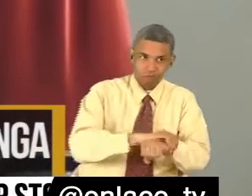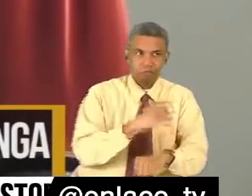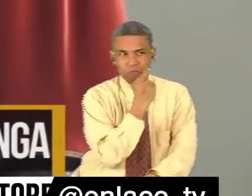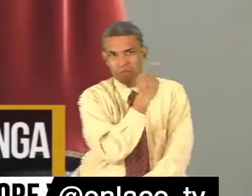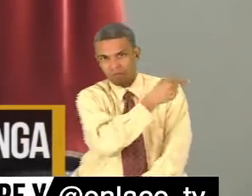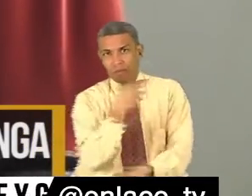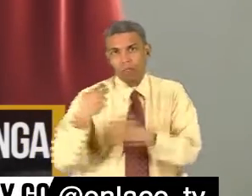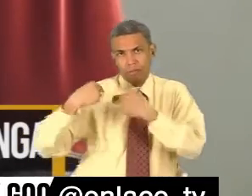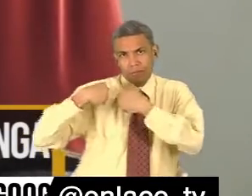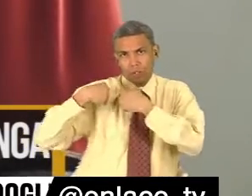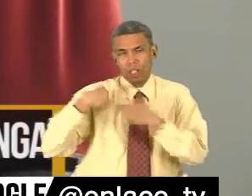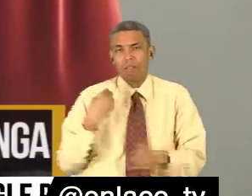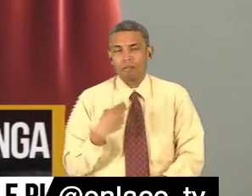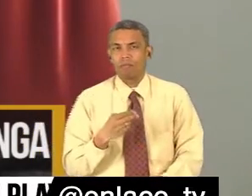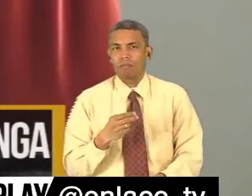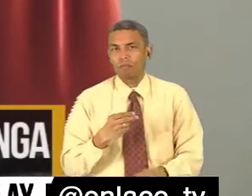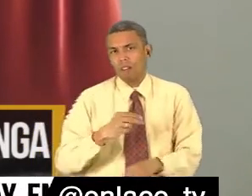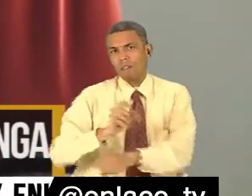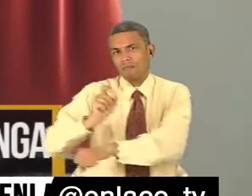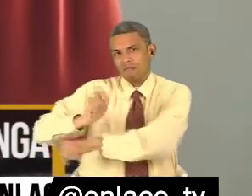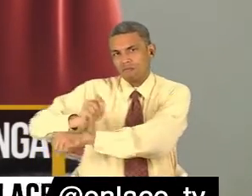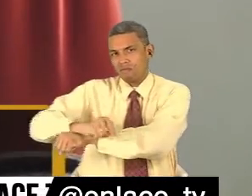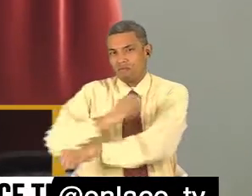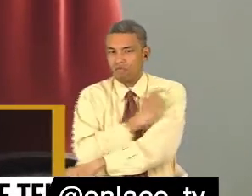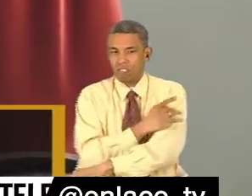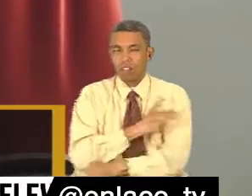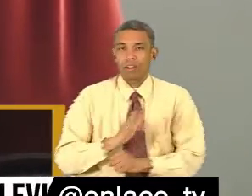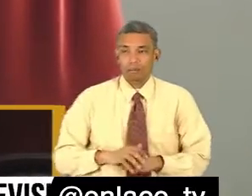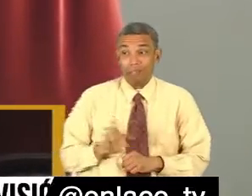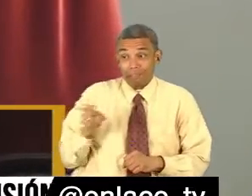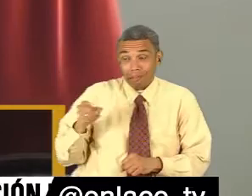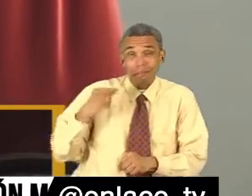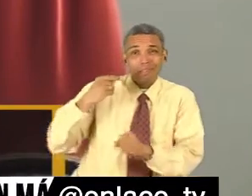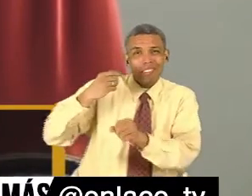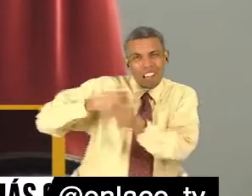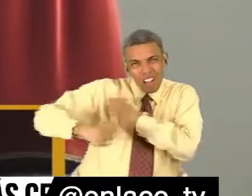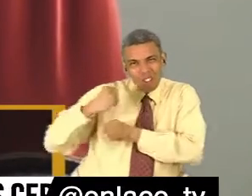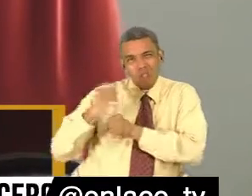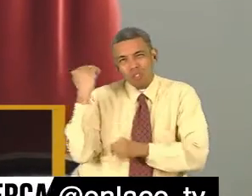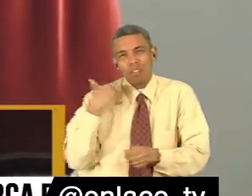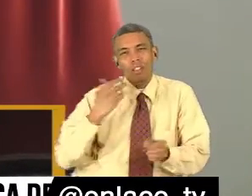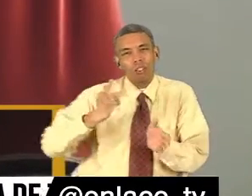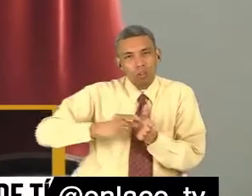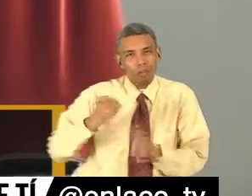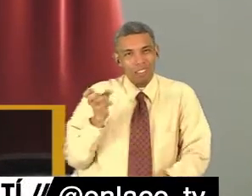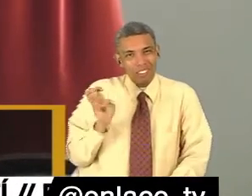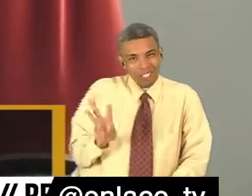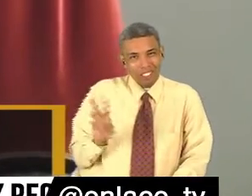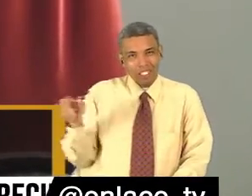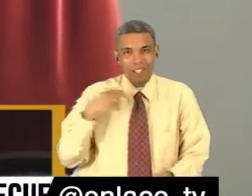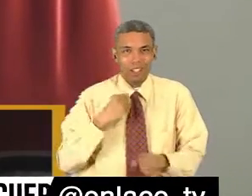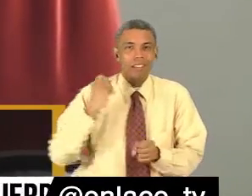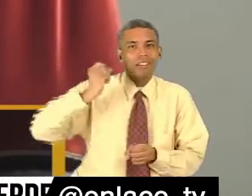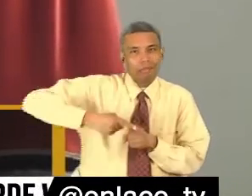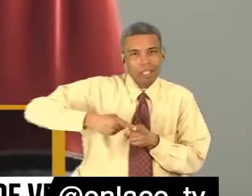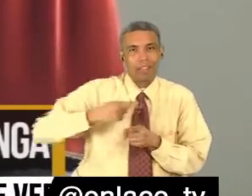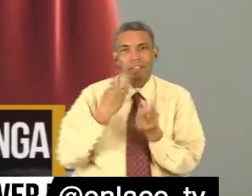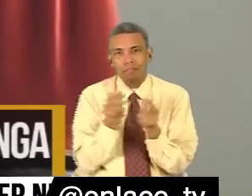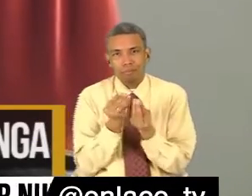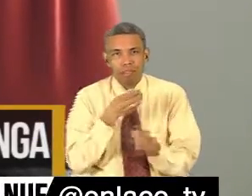de que en el año 2013 este sujeto se había desmovilizado del 6º Frente de las FARC y ya tenía